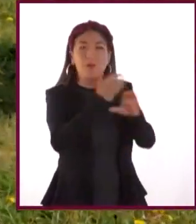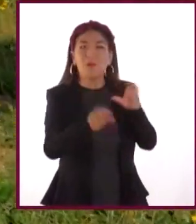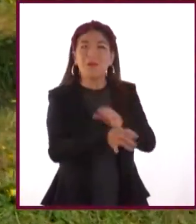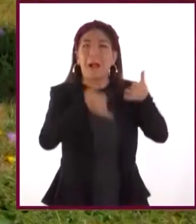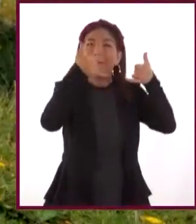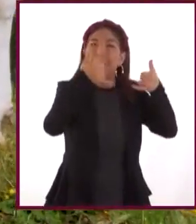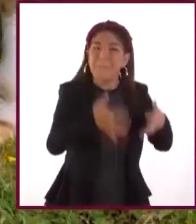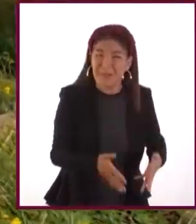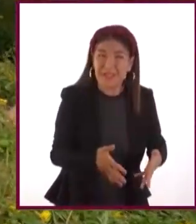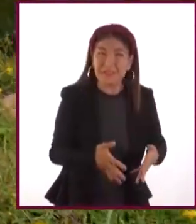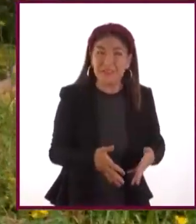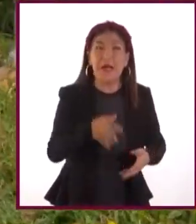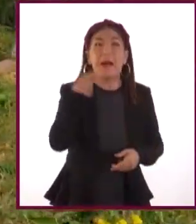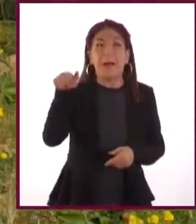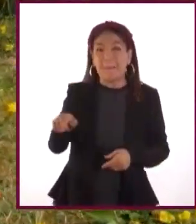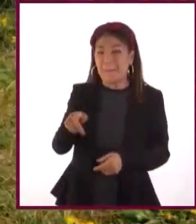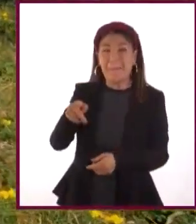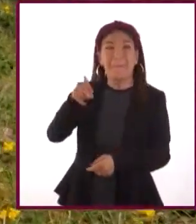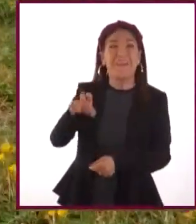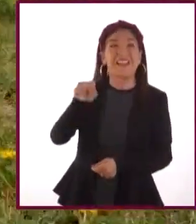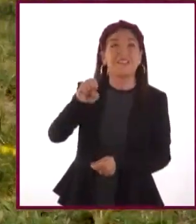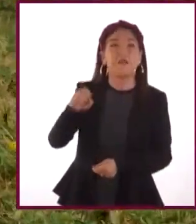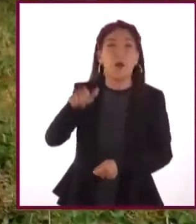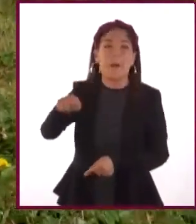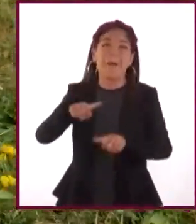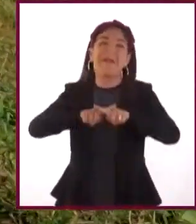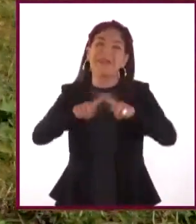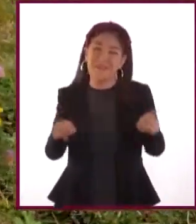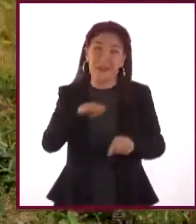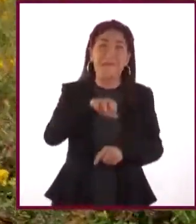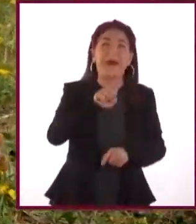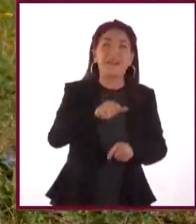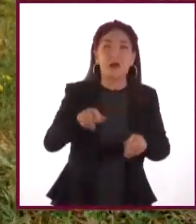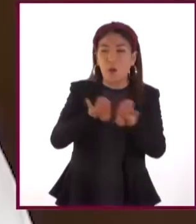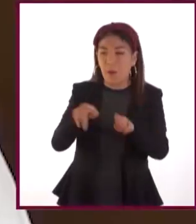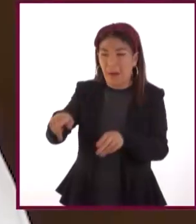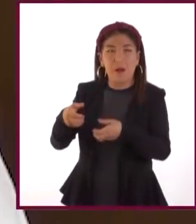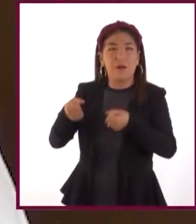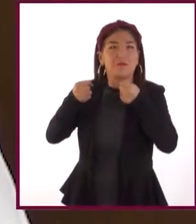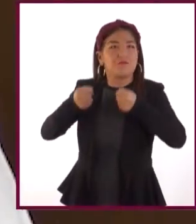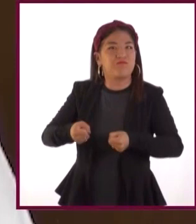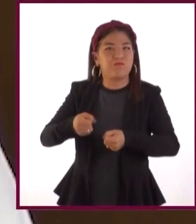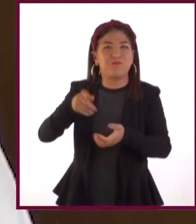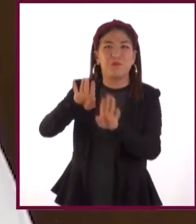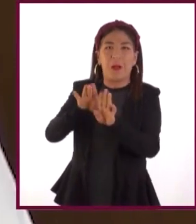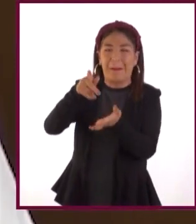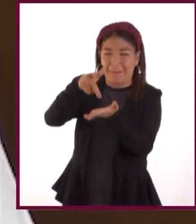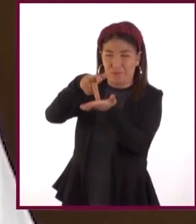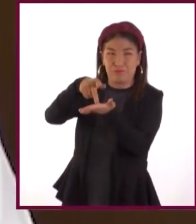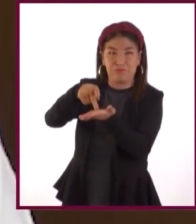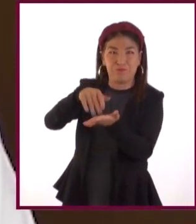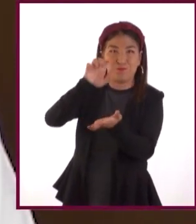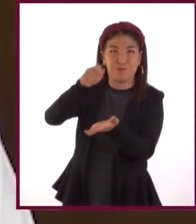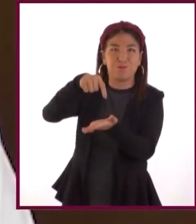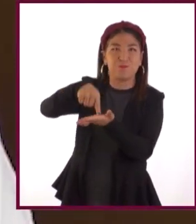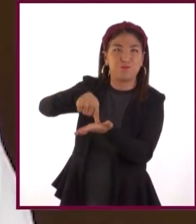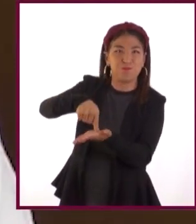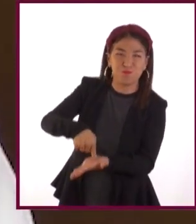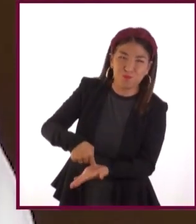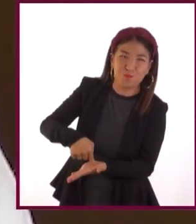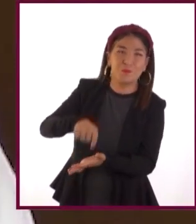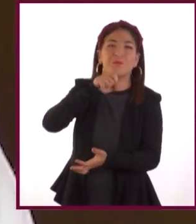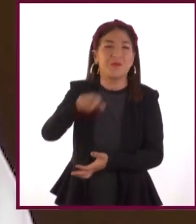¿Cómo se define la masa y el peso? ¿Cuáles son sus unidades? La masa de un cuerpo da noción